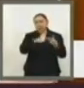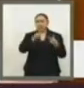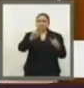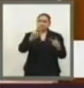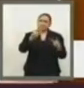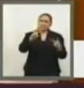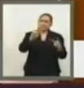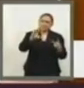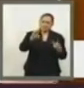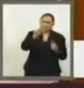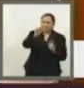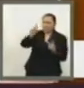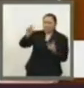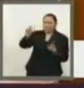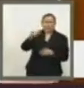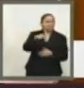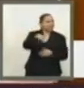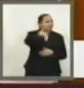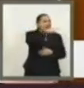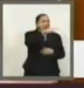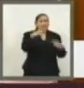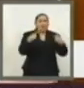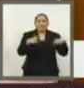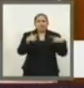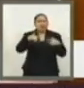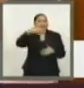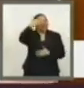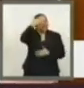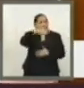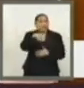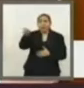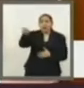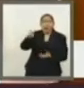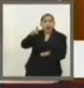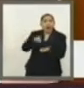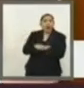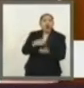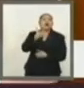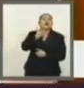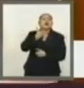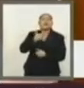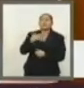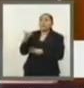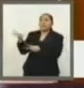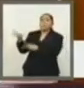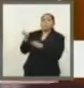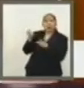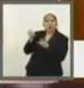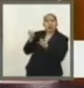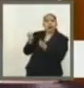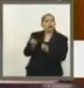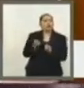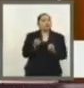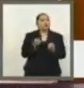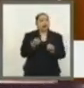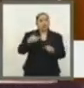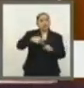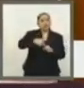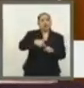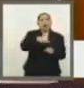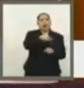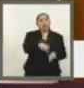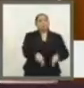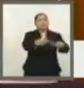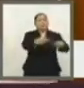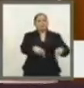venden. La gente te lo dice. Es fácil llegar con el que lo vende final. Obviamente hay que cachar al que se lo